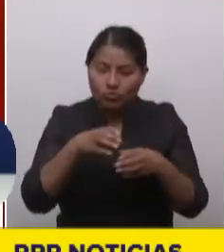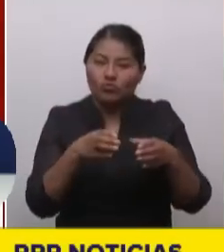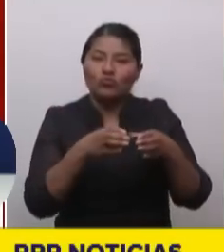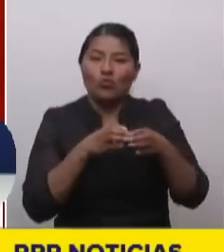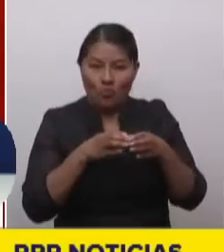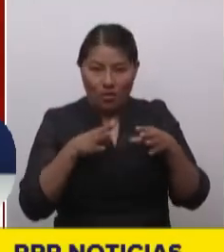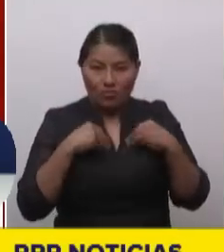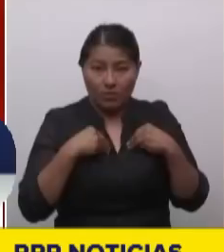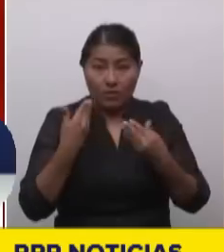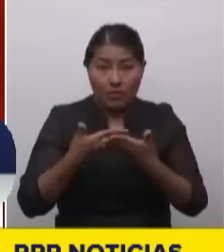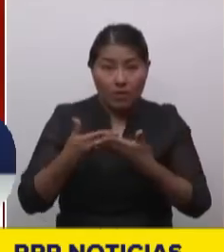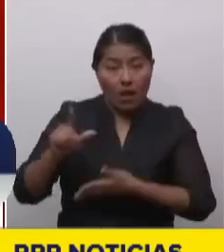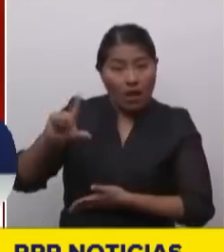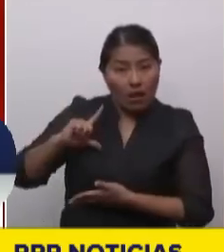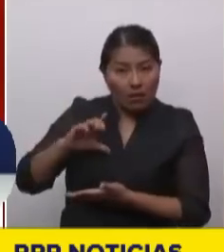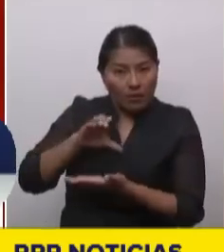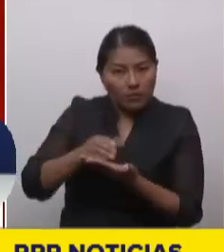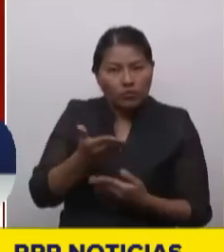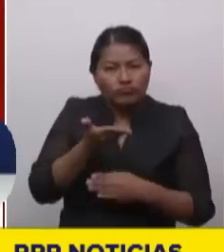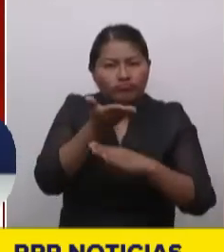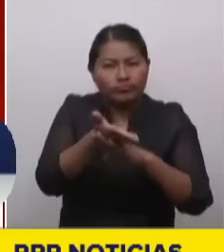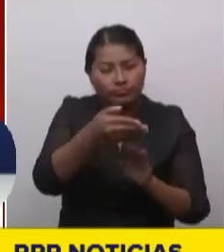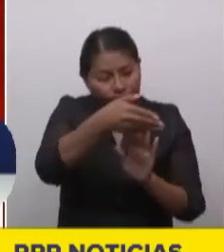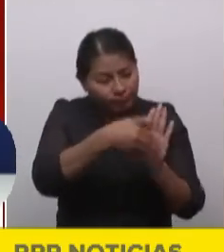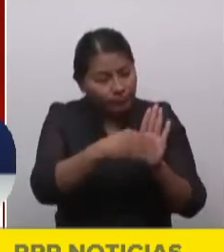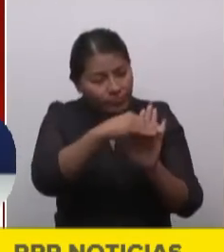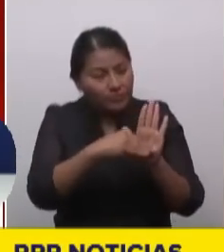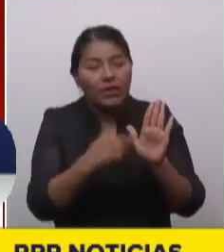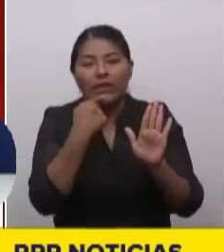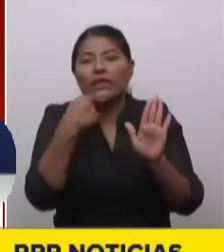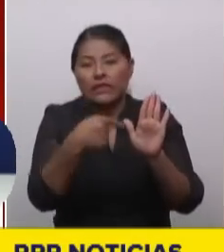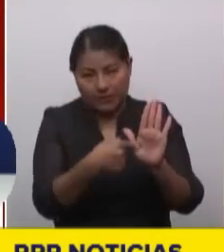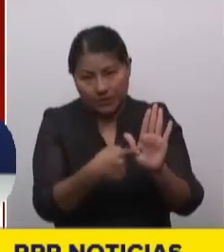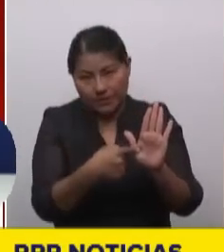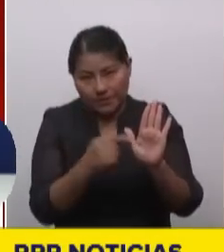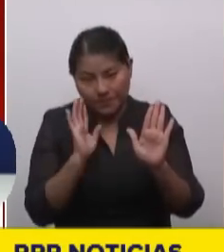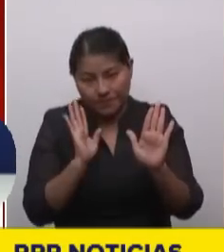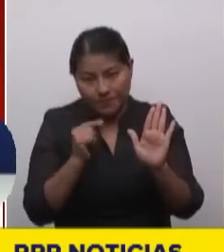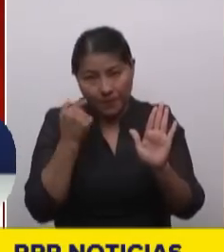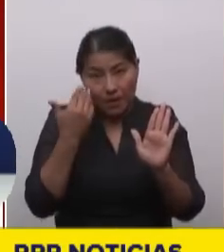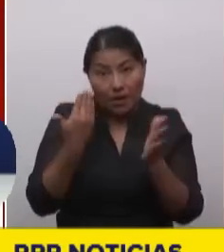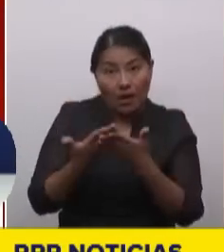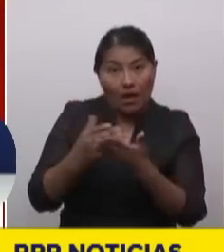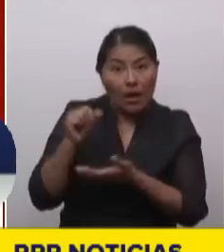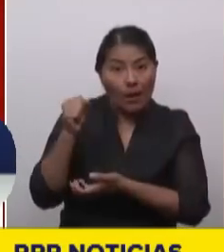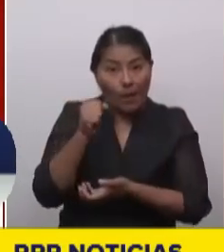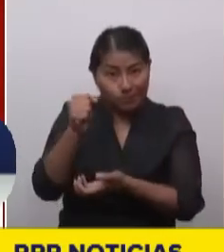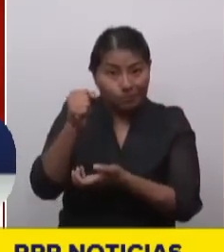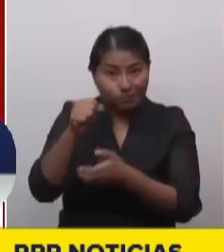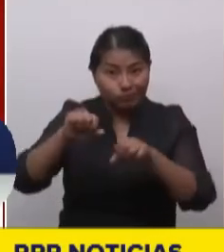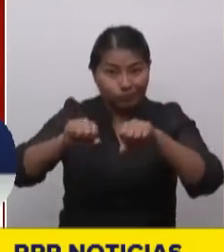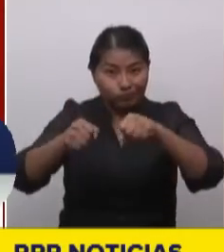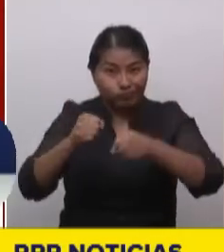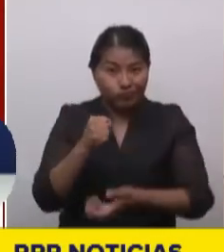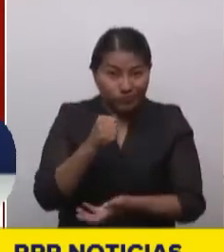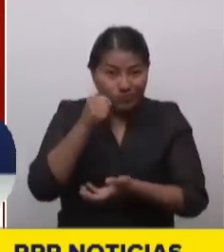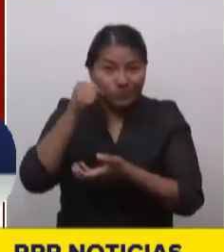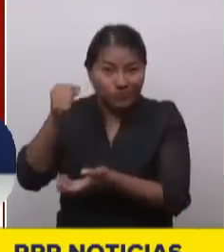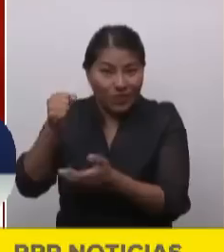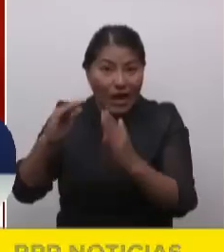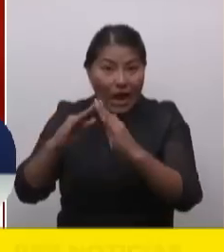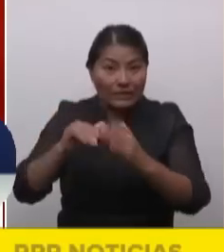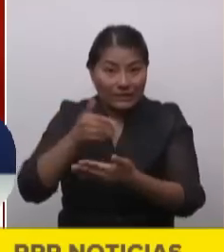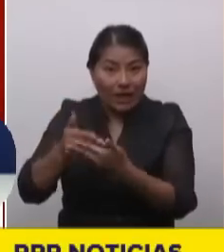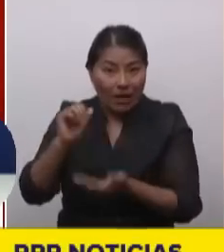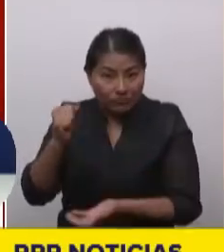Lima plantear una ordenanza en la cual, por ejemplo, los deliveries, todos los motorizados que hacen deliveries y